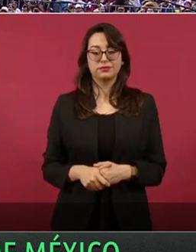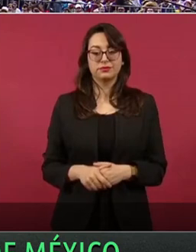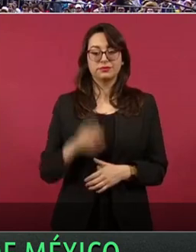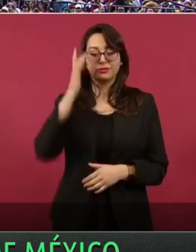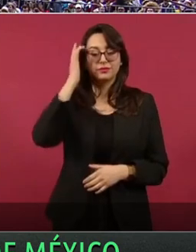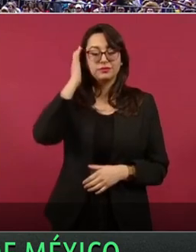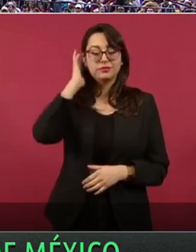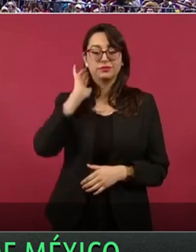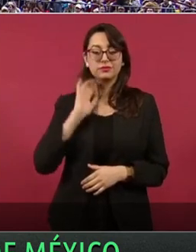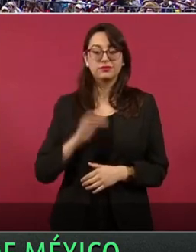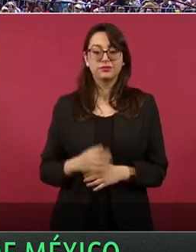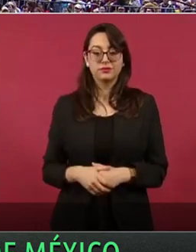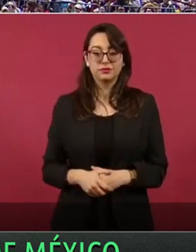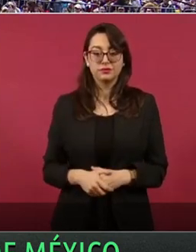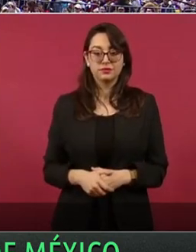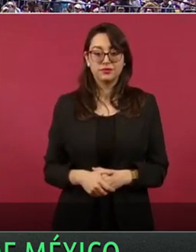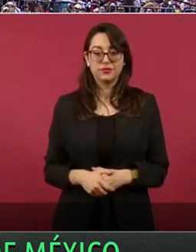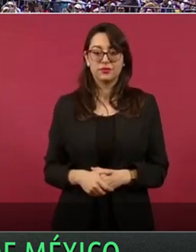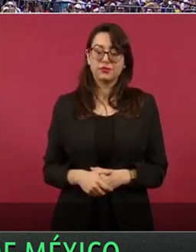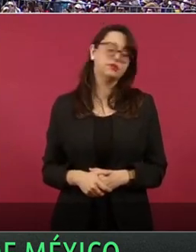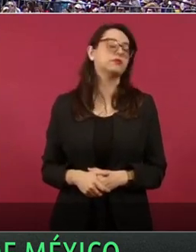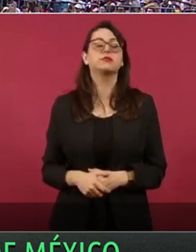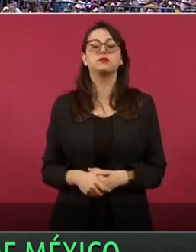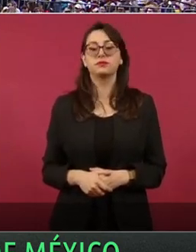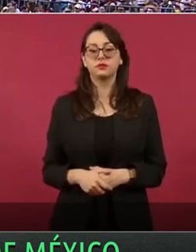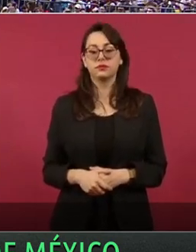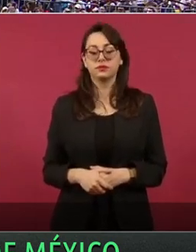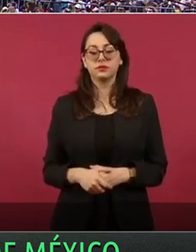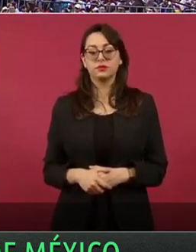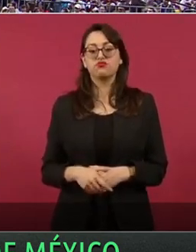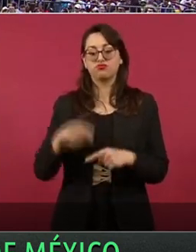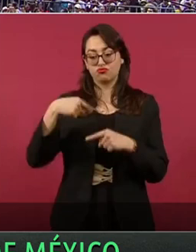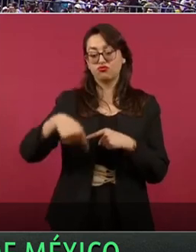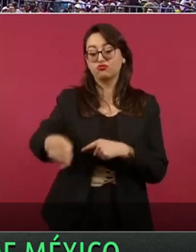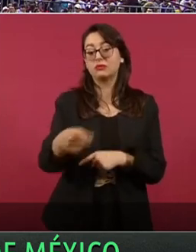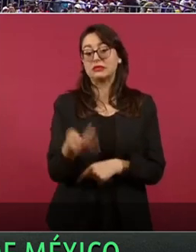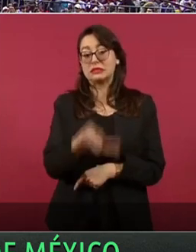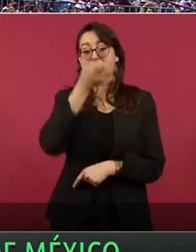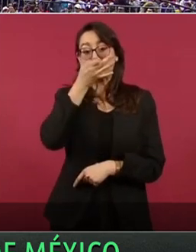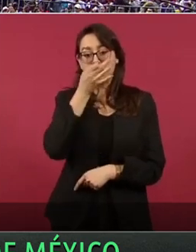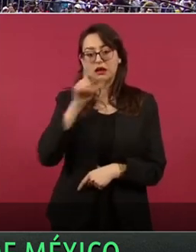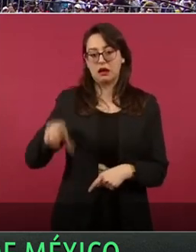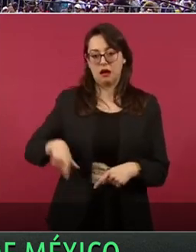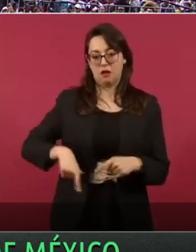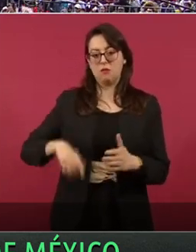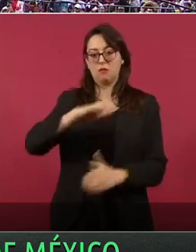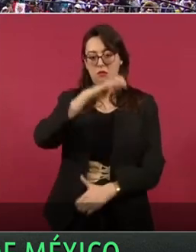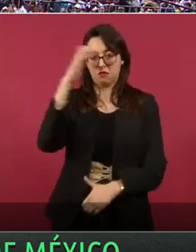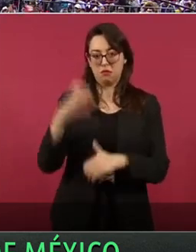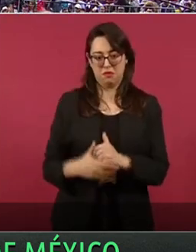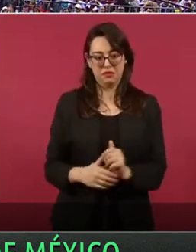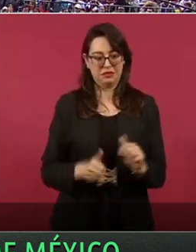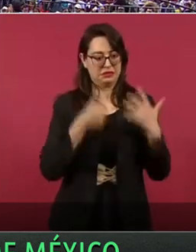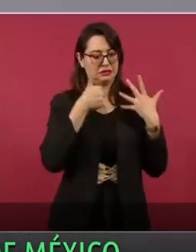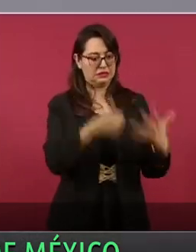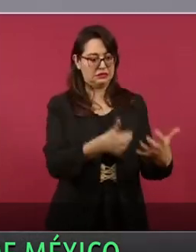al cierre de esta administración con las seis refinerías actuales dir Park